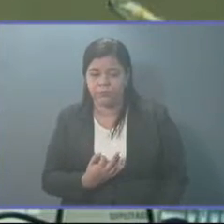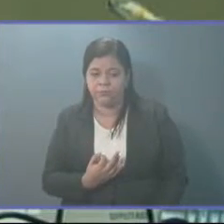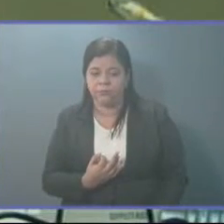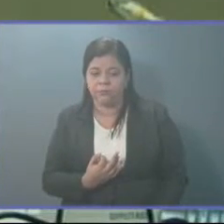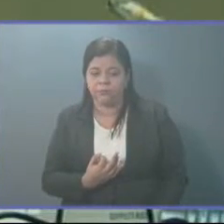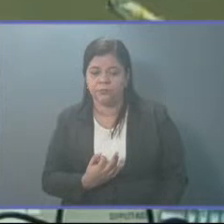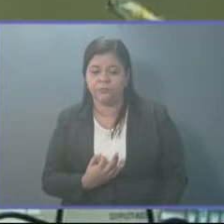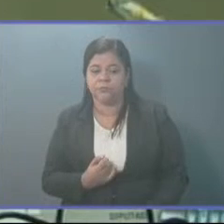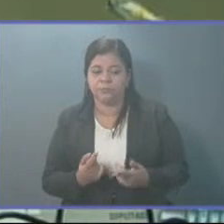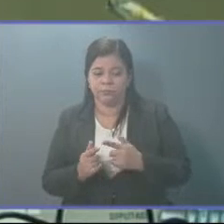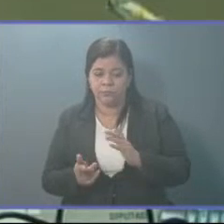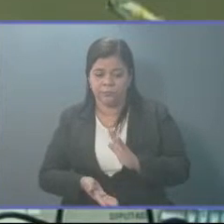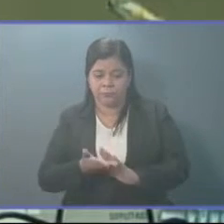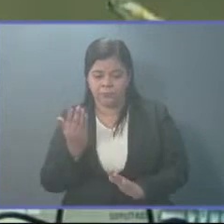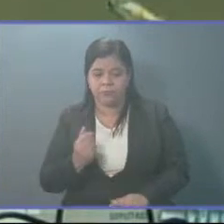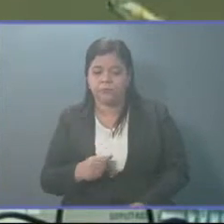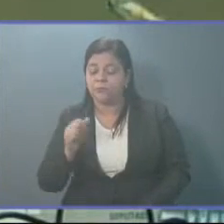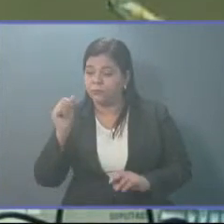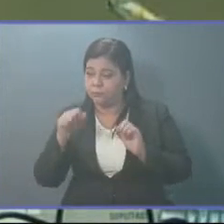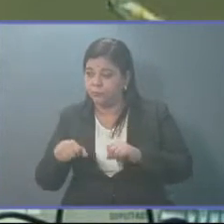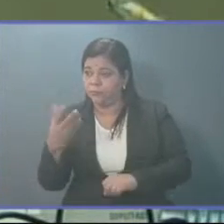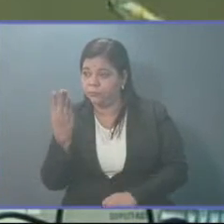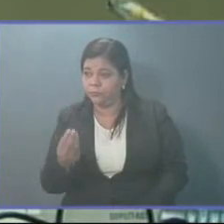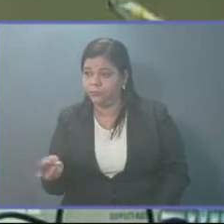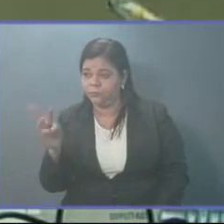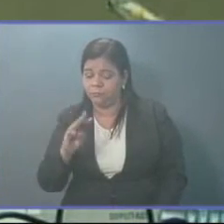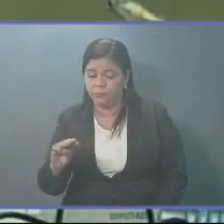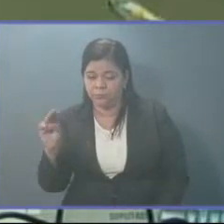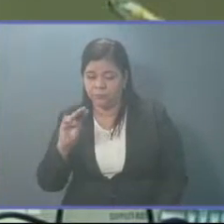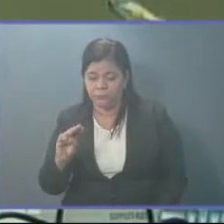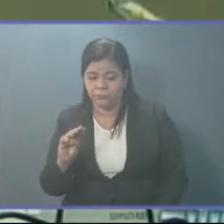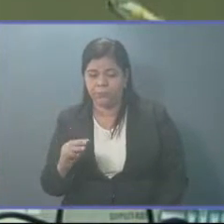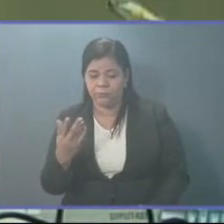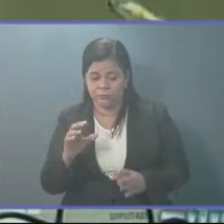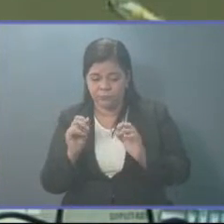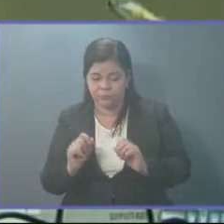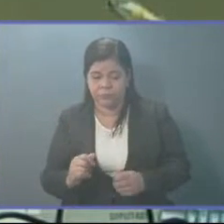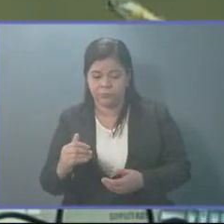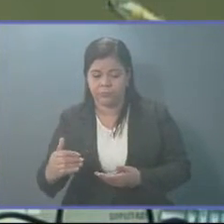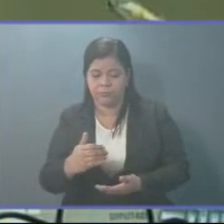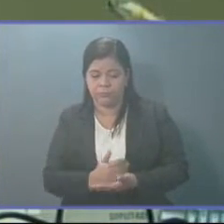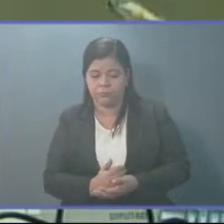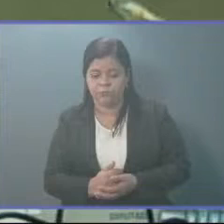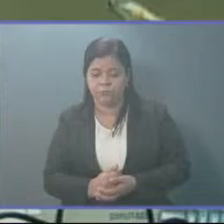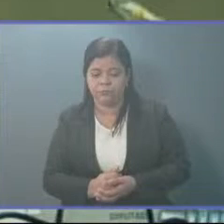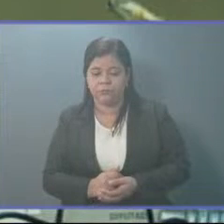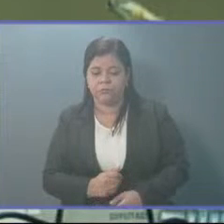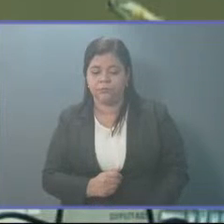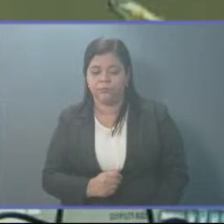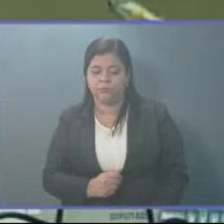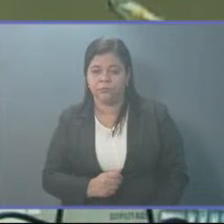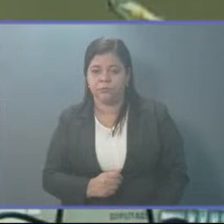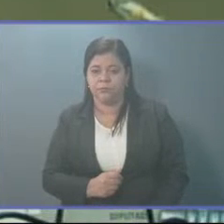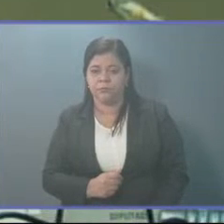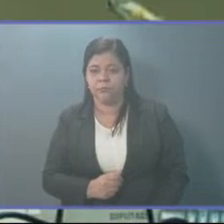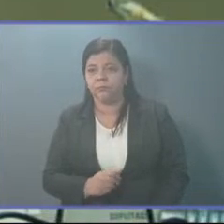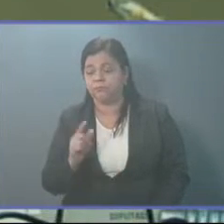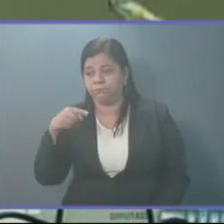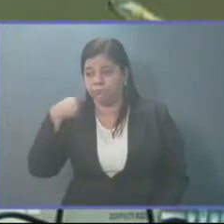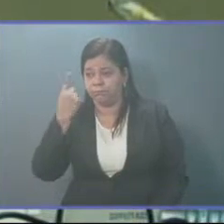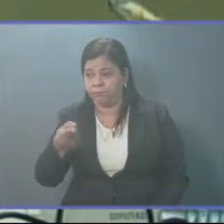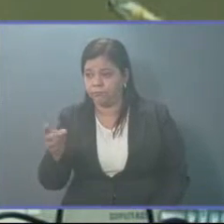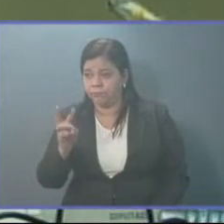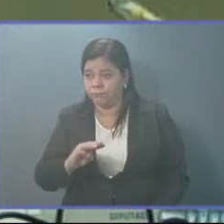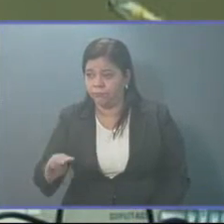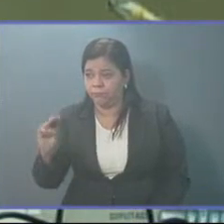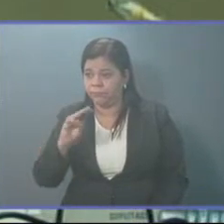Para el próximo martes, para que de una vez poder sacar dictamen, ¿verdad? El próximo martes a